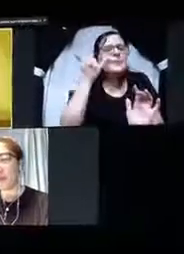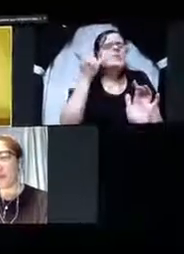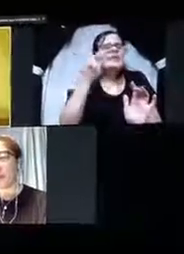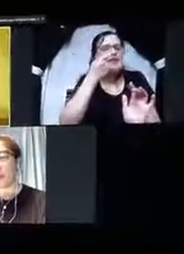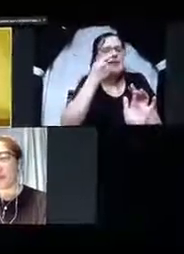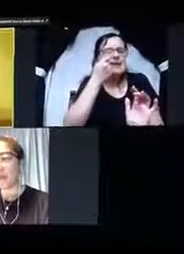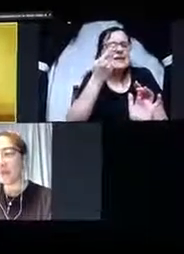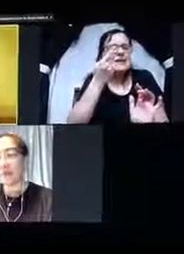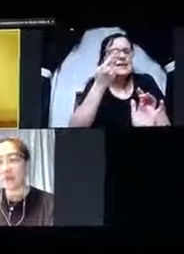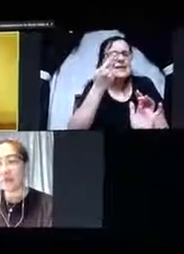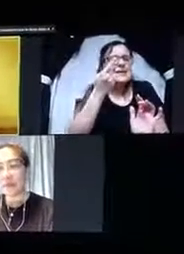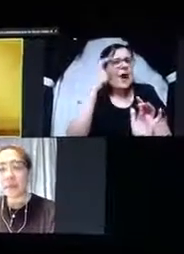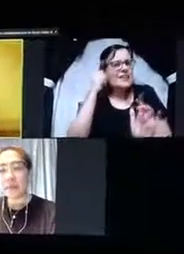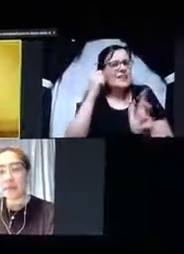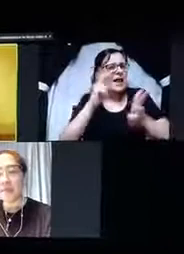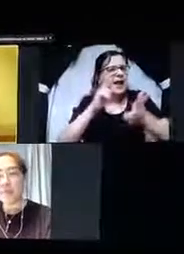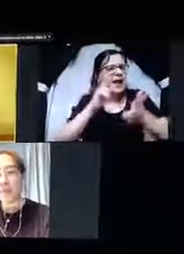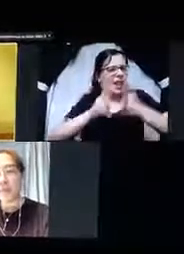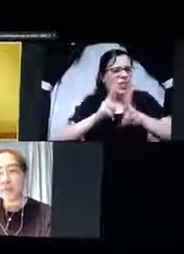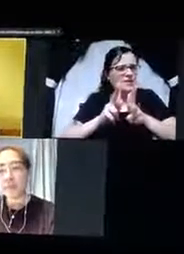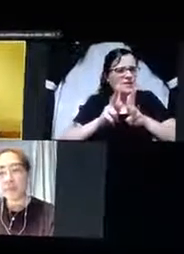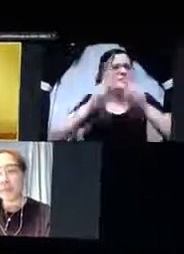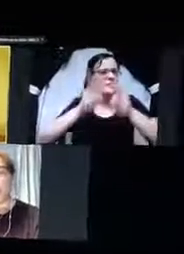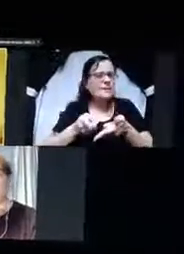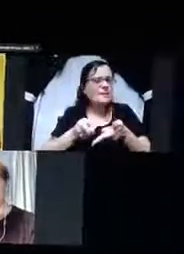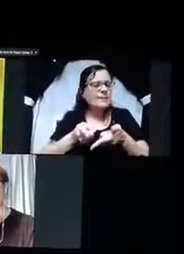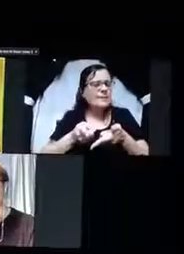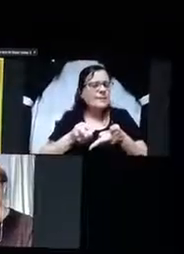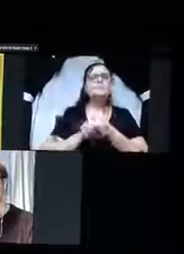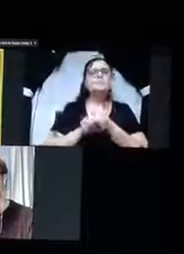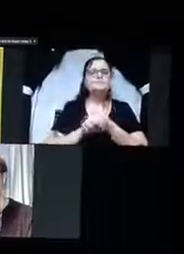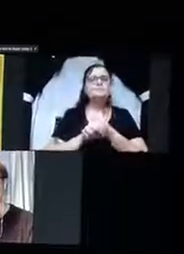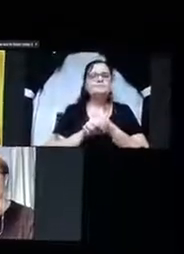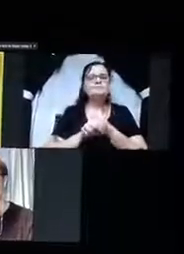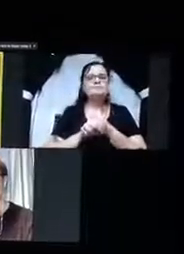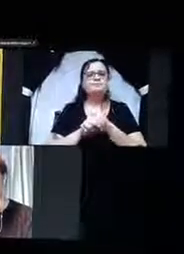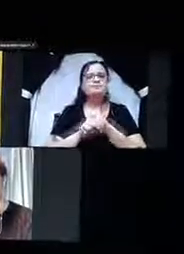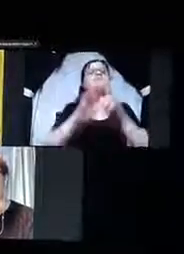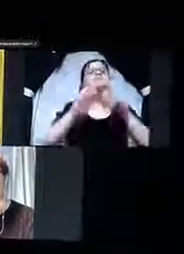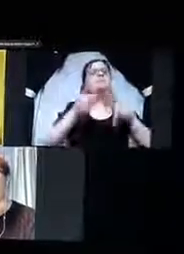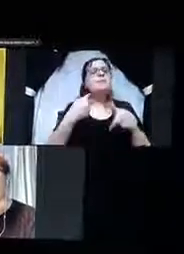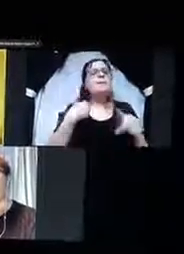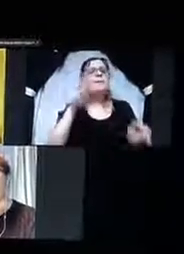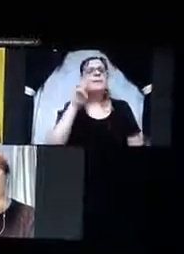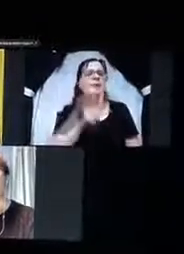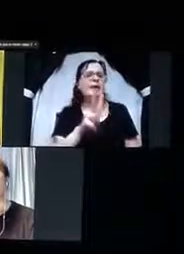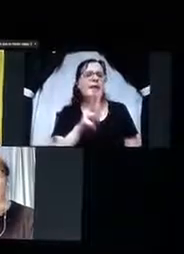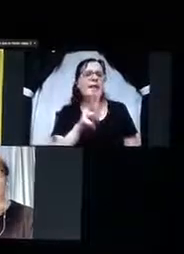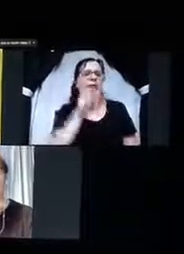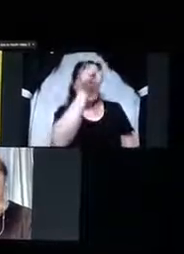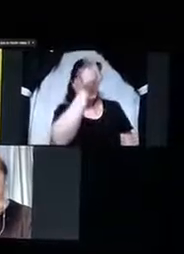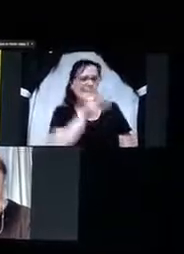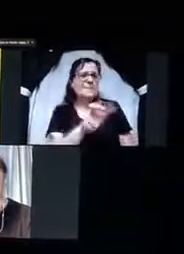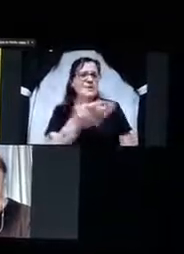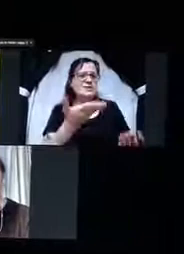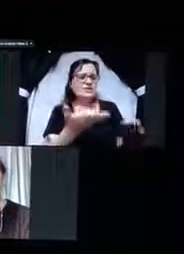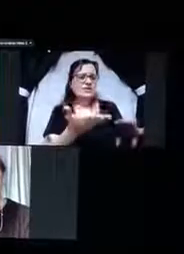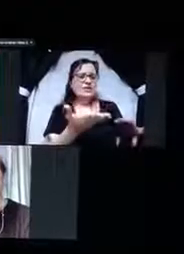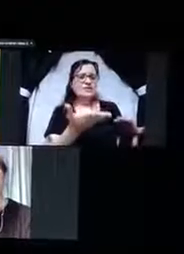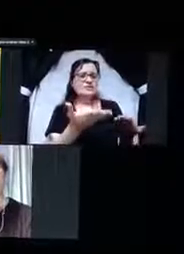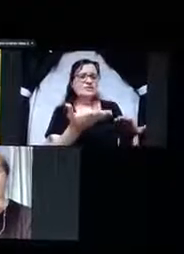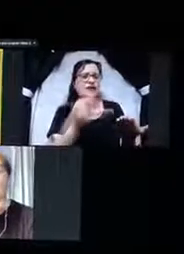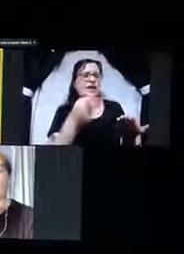muy interesante, muy bueno. Y además, hay una cosa que digo, ¿no? Reconocer a la persona como persona y con la libertad de